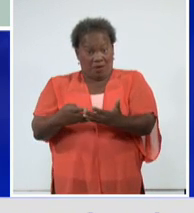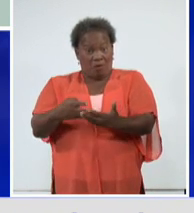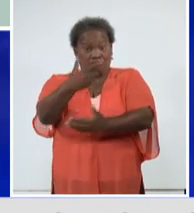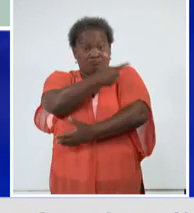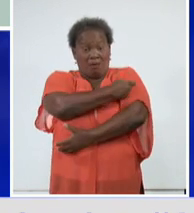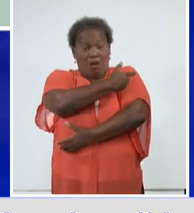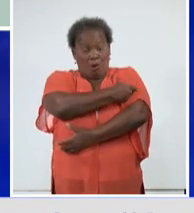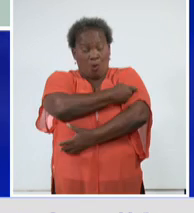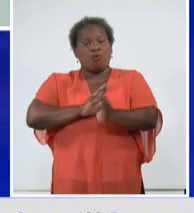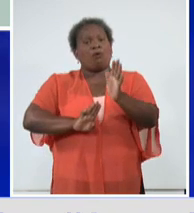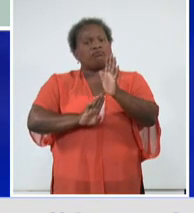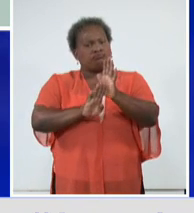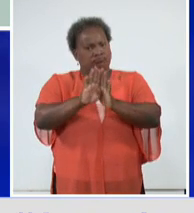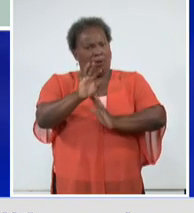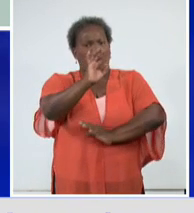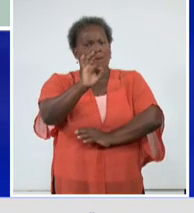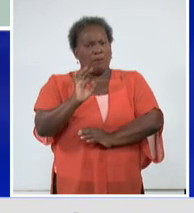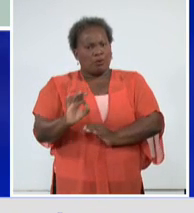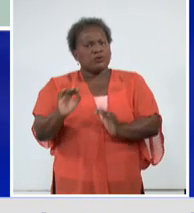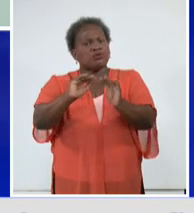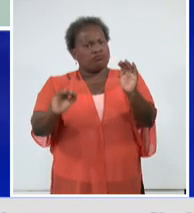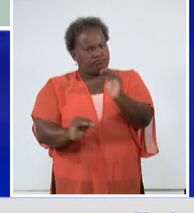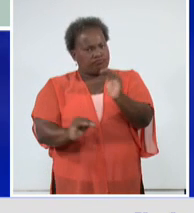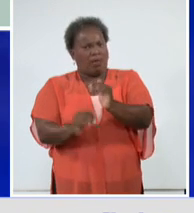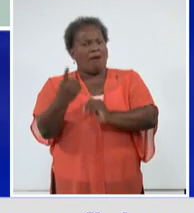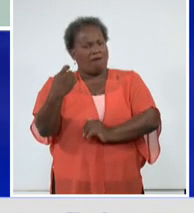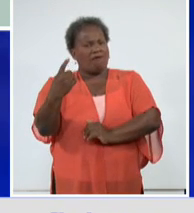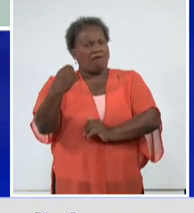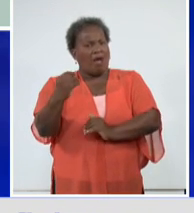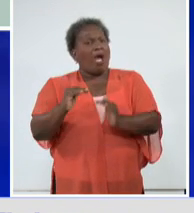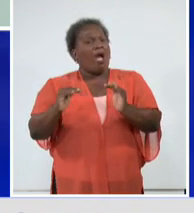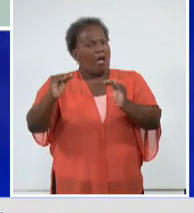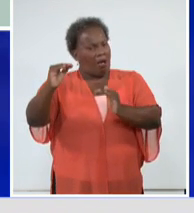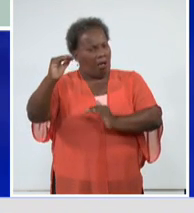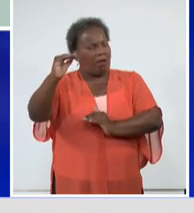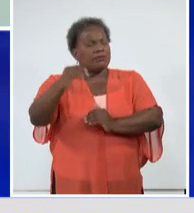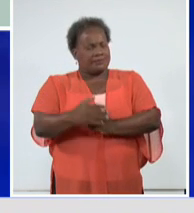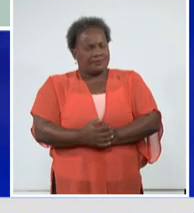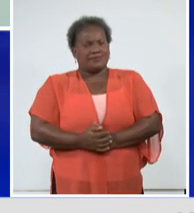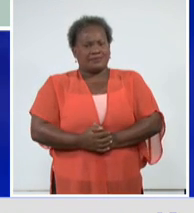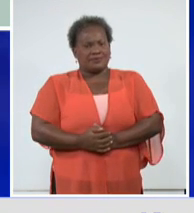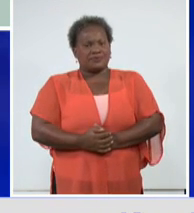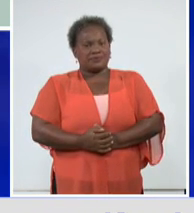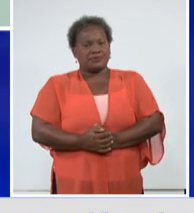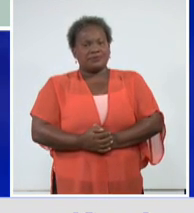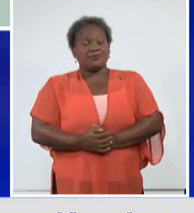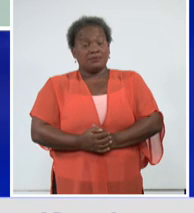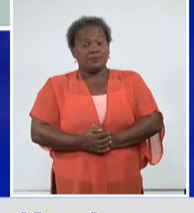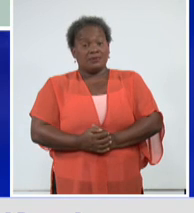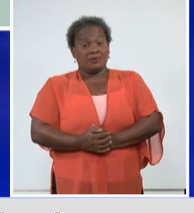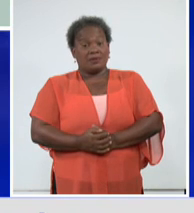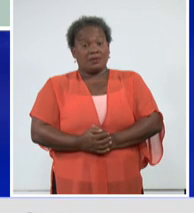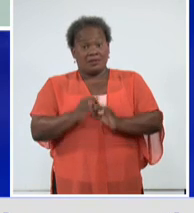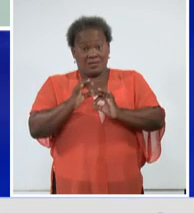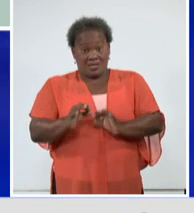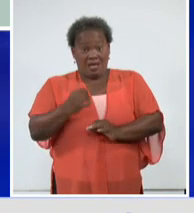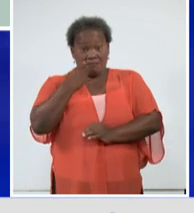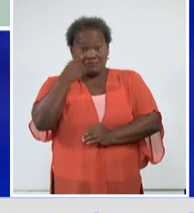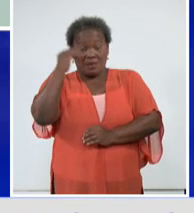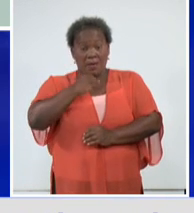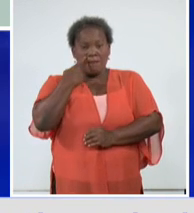con porcientos muy inferiores a los que se necesitan para realmente ver